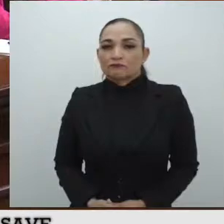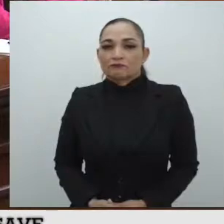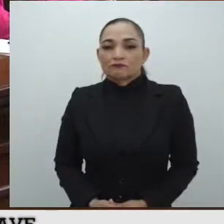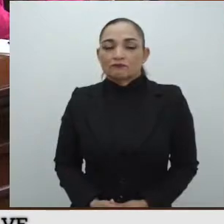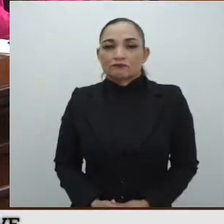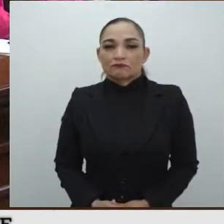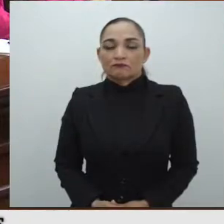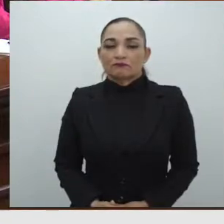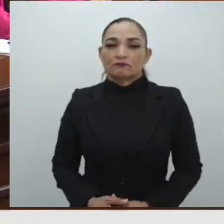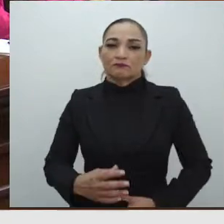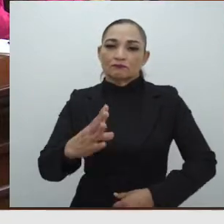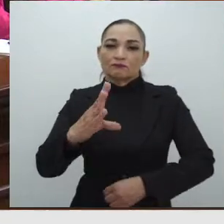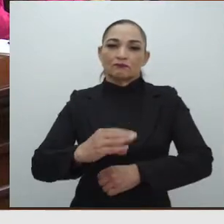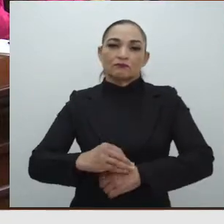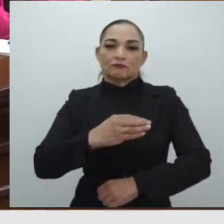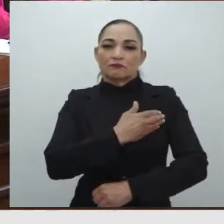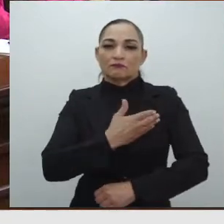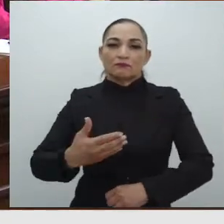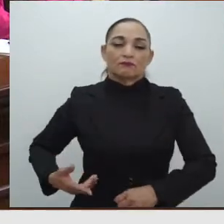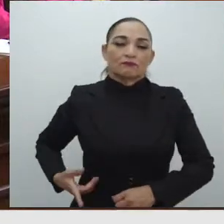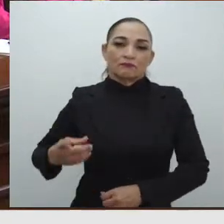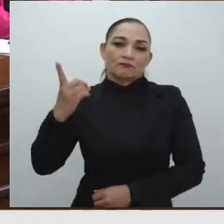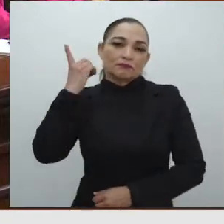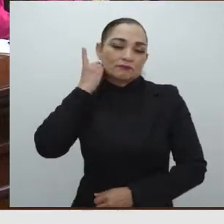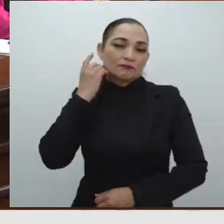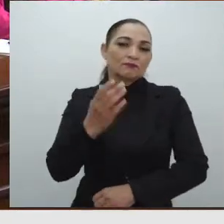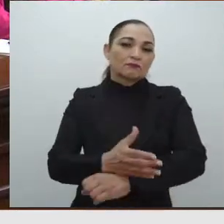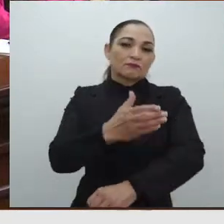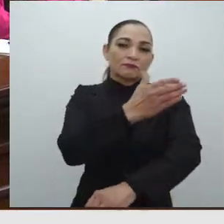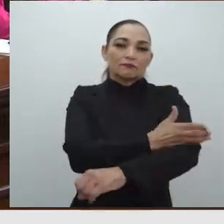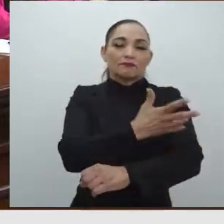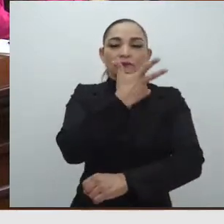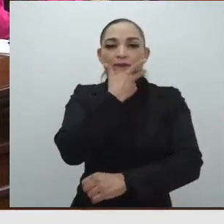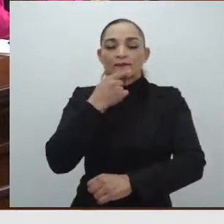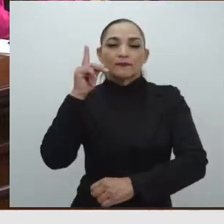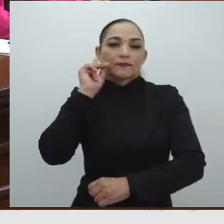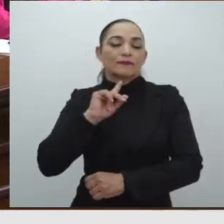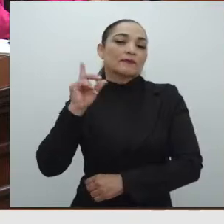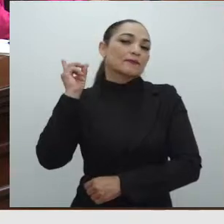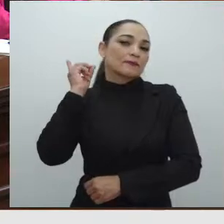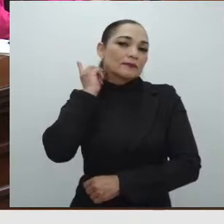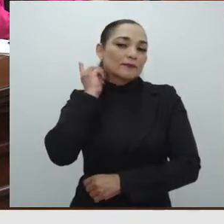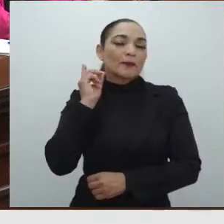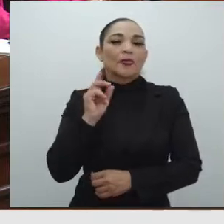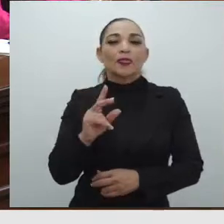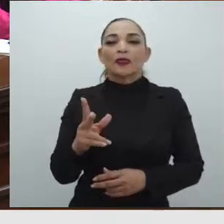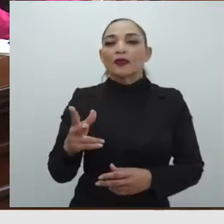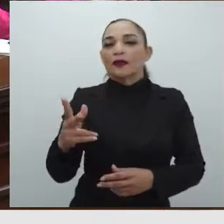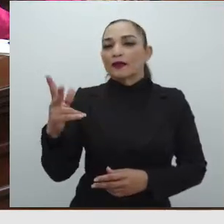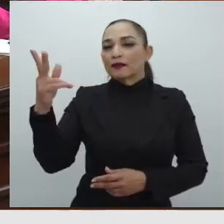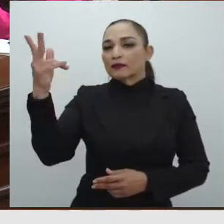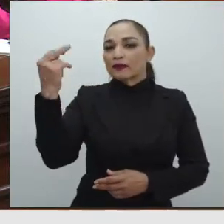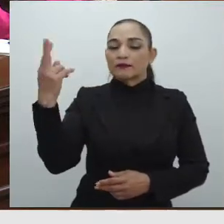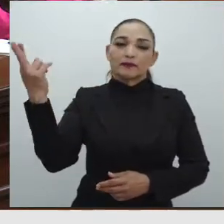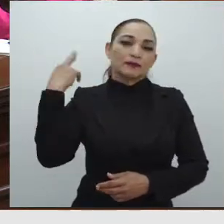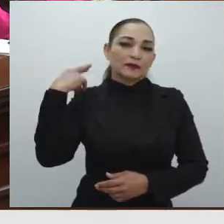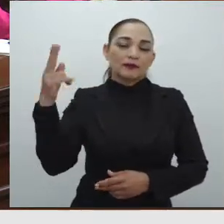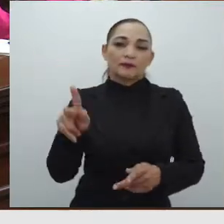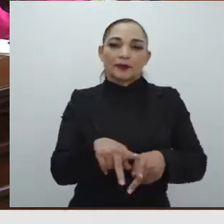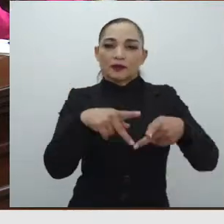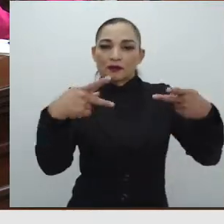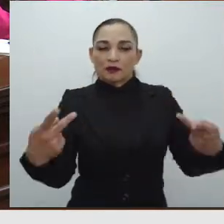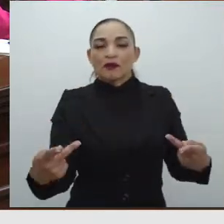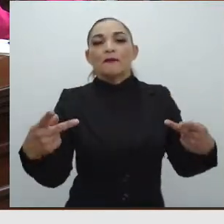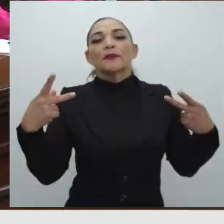Con su permiso, diputado presidente, compañeras y compañeros diputados, medios de comunicación y público que